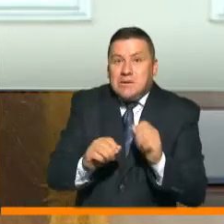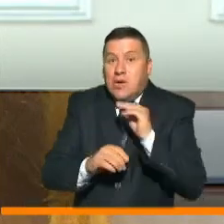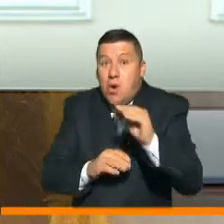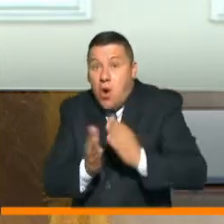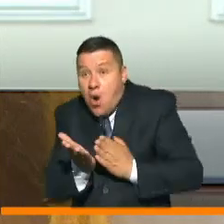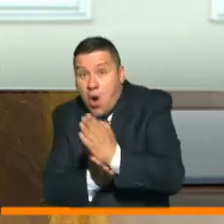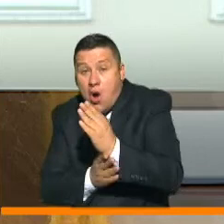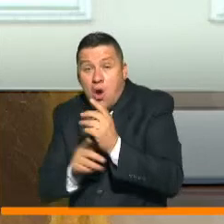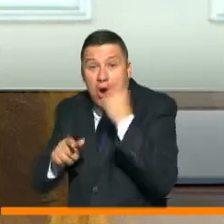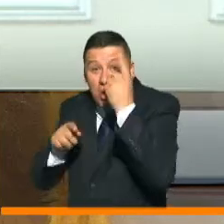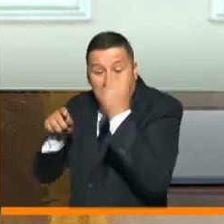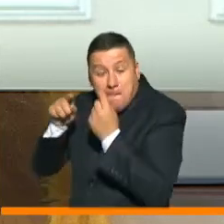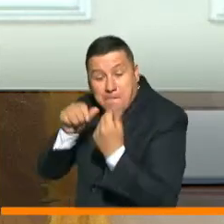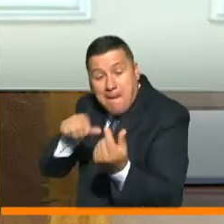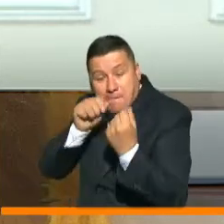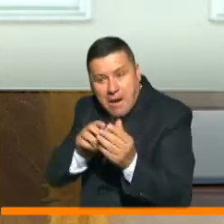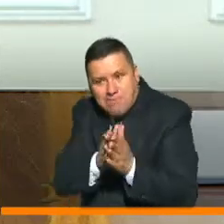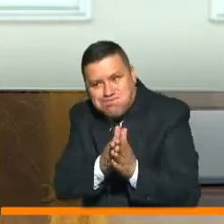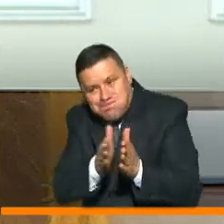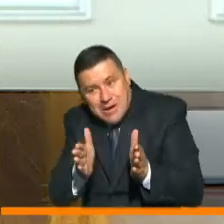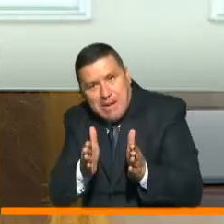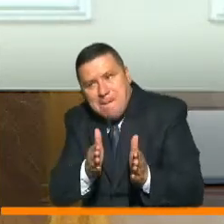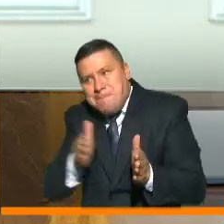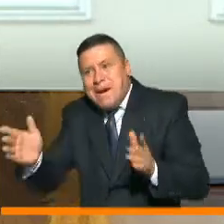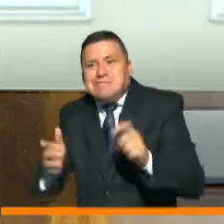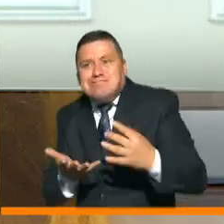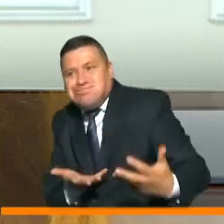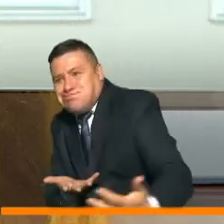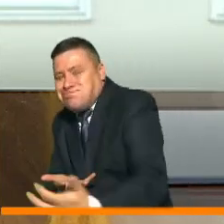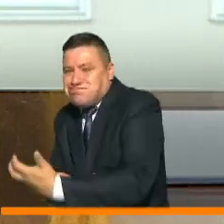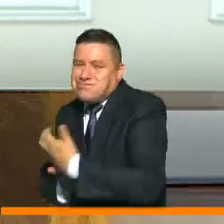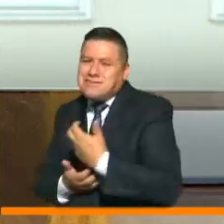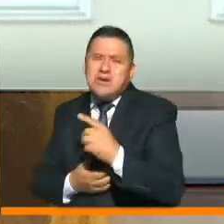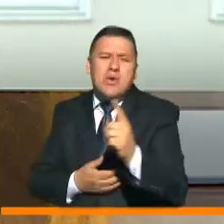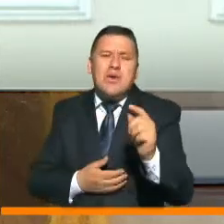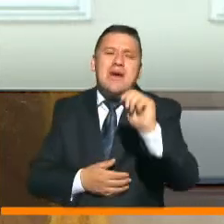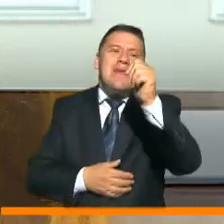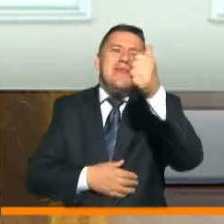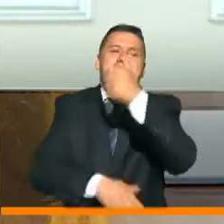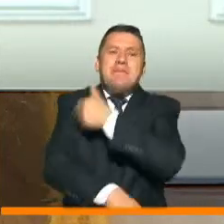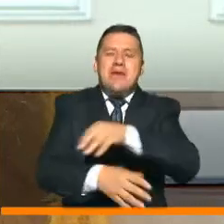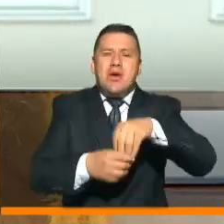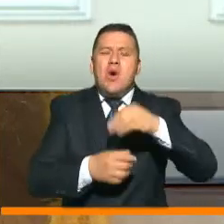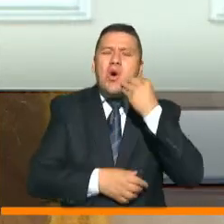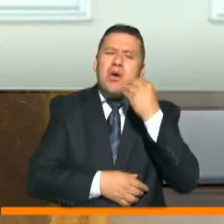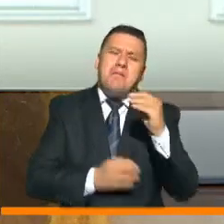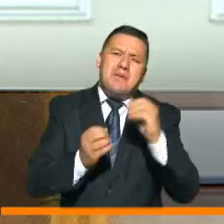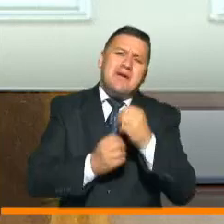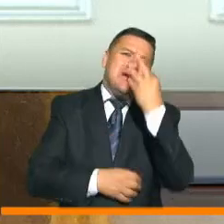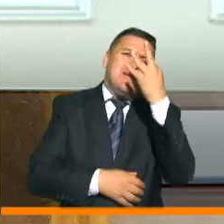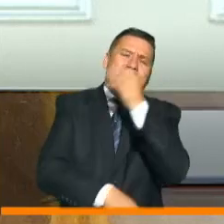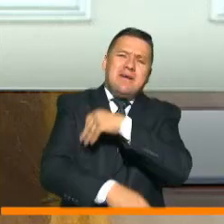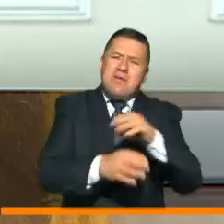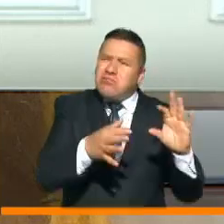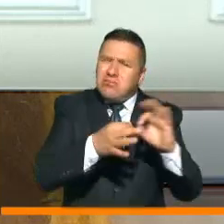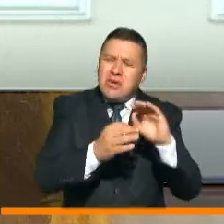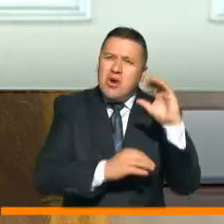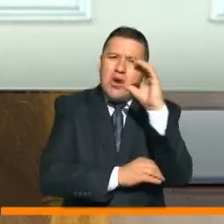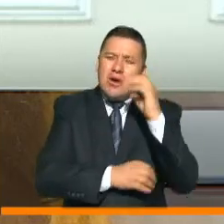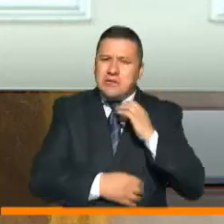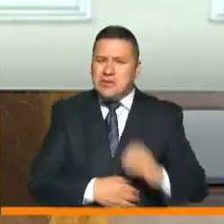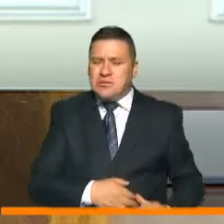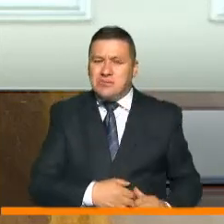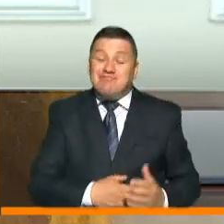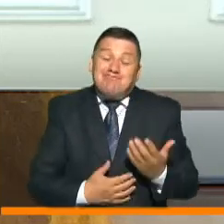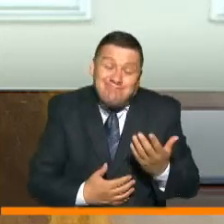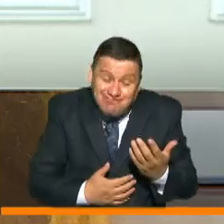de estos programas sociales que han sido vitales para llevar el ingreso a cerca de 10 millones de hogares, cerca de 30 millones de colombianos. La